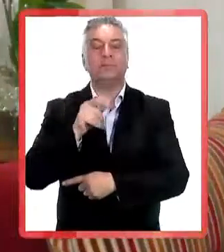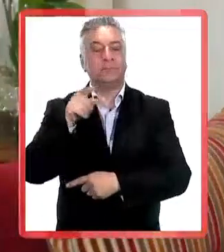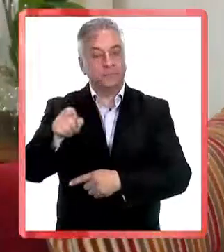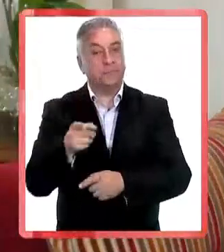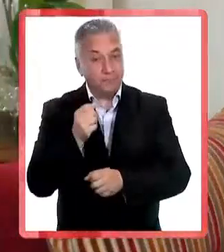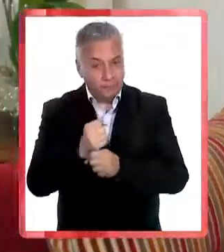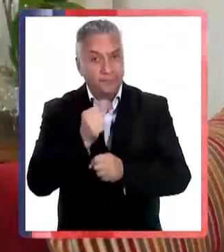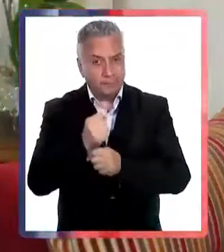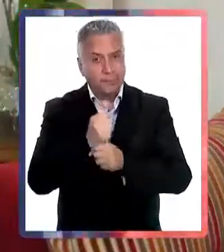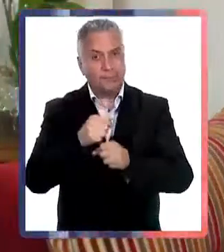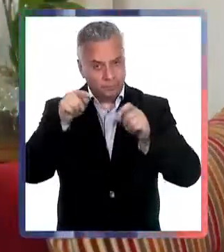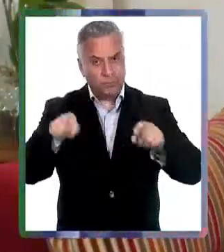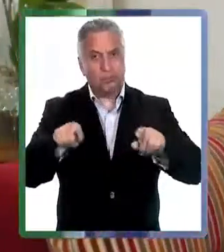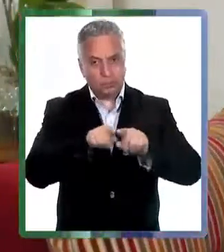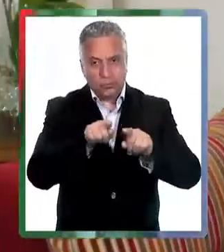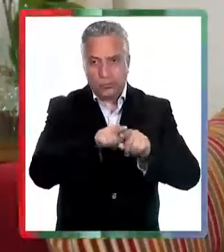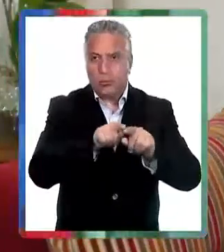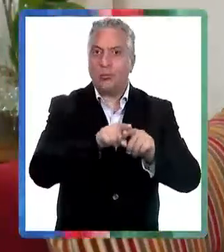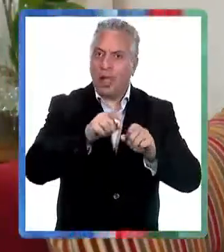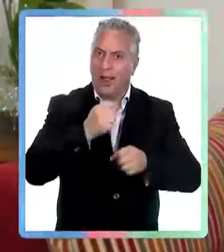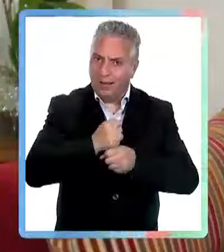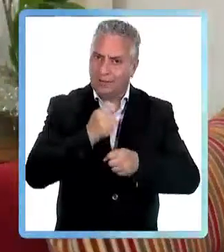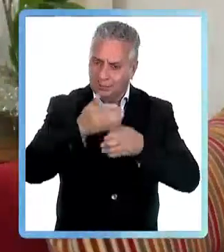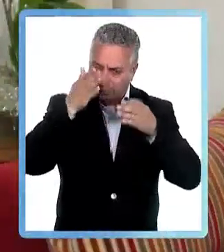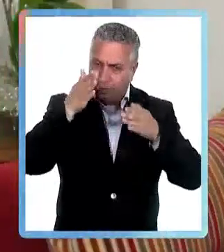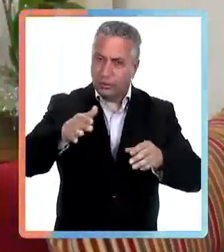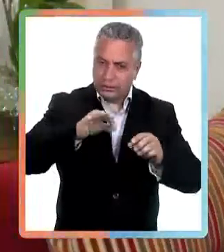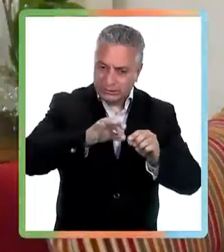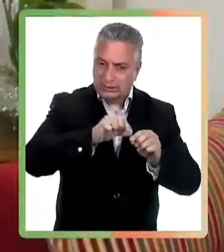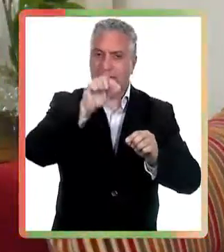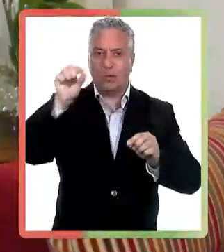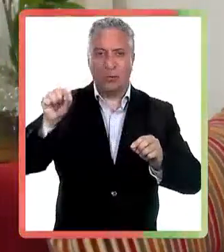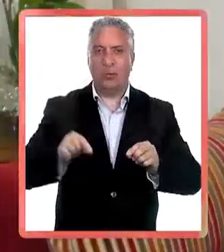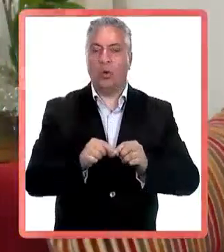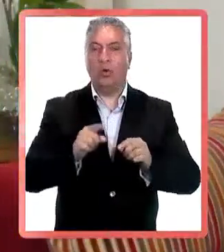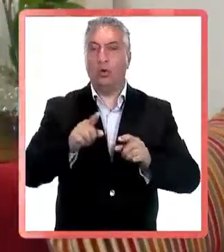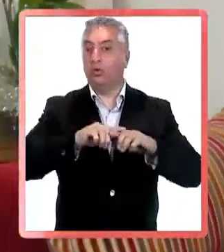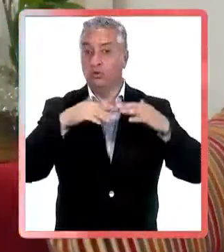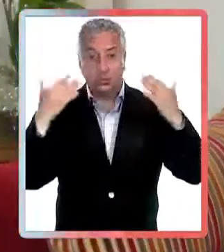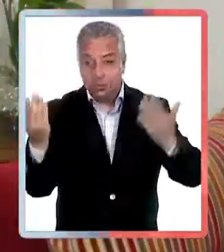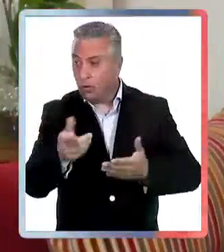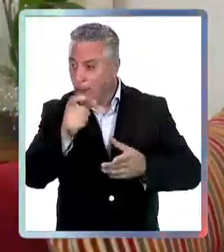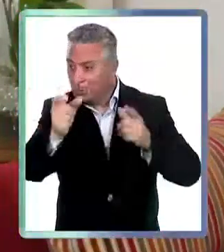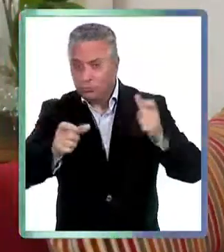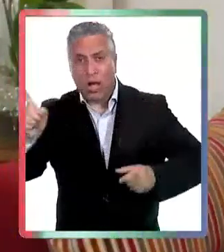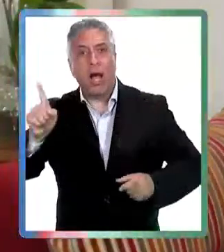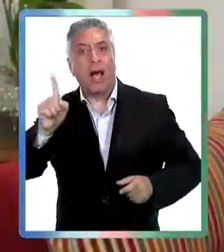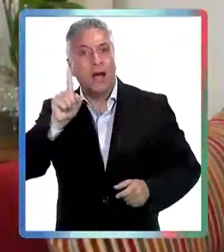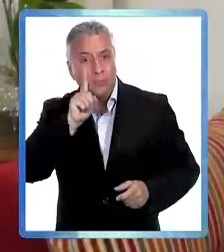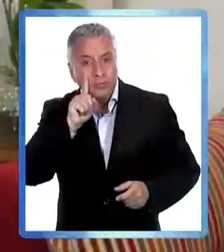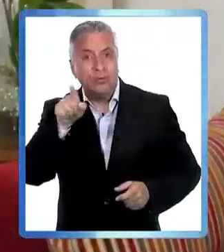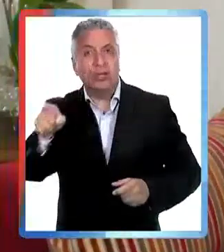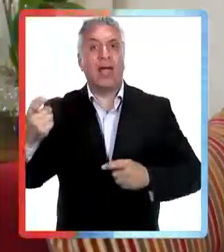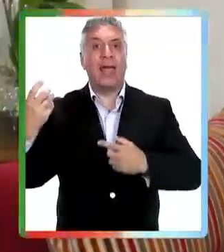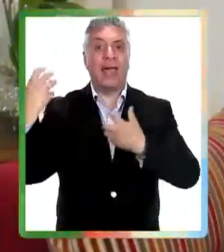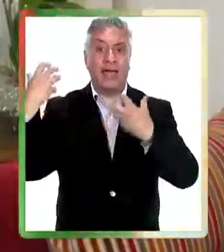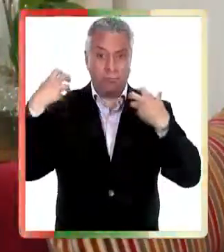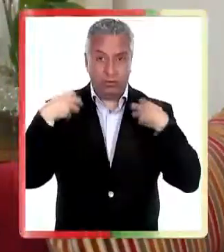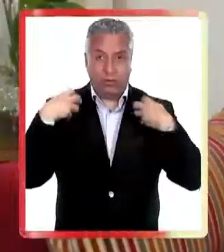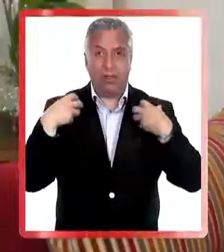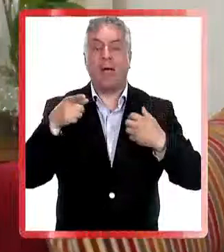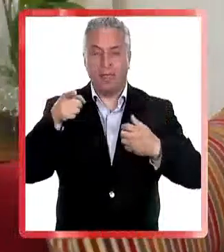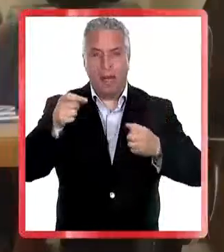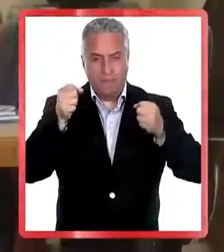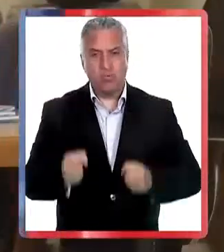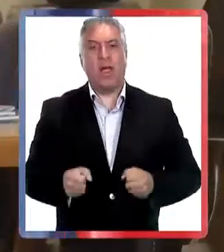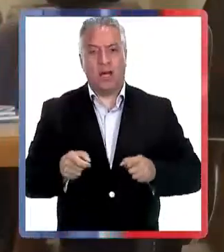trabajando también en este círculo, digamos, donde todos los que tienen responsabilidad tengan las capacidades